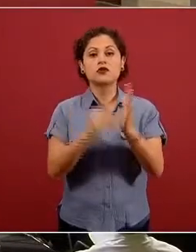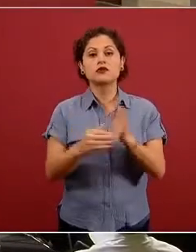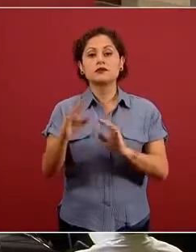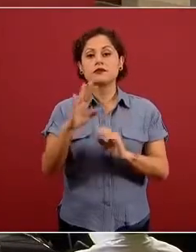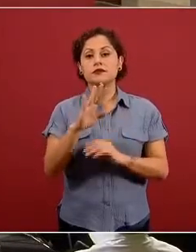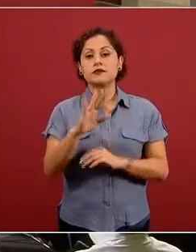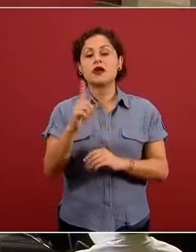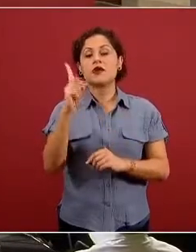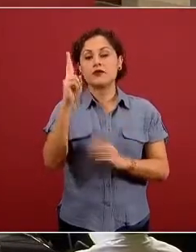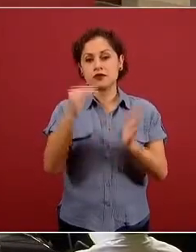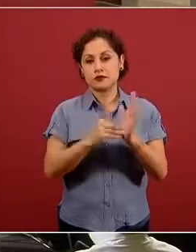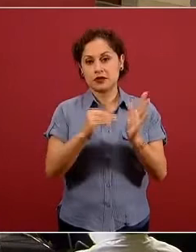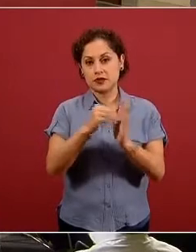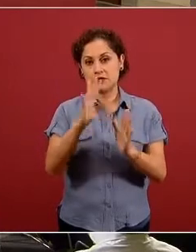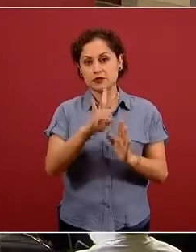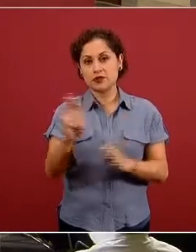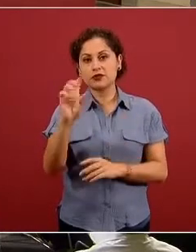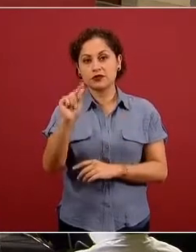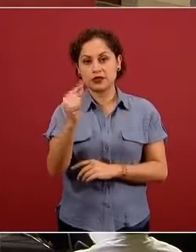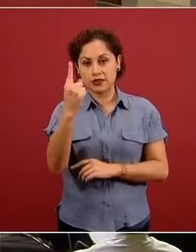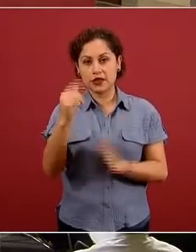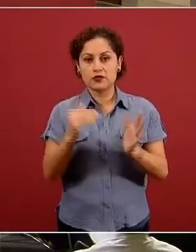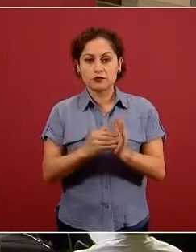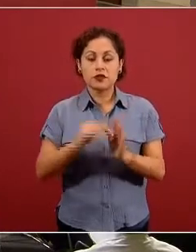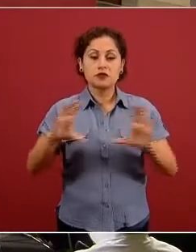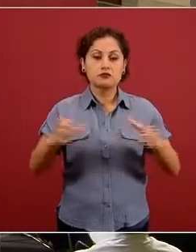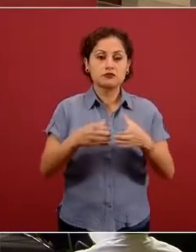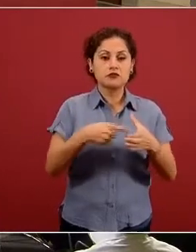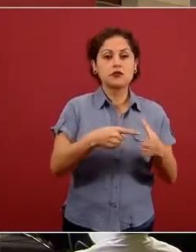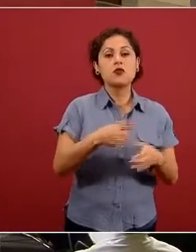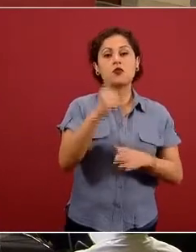2.471.000, 45% de ellos, que es